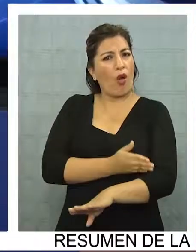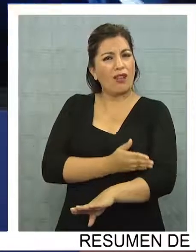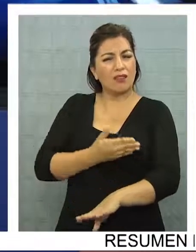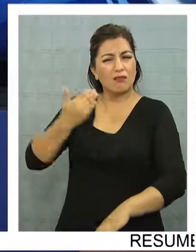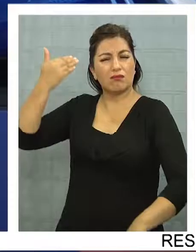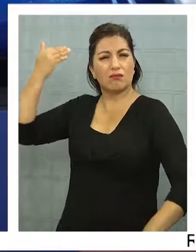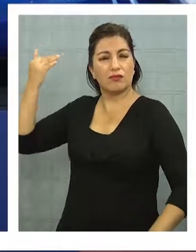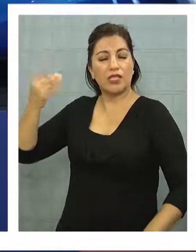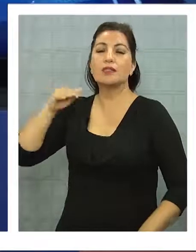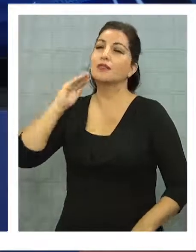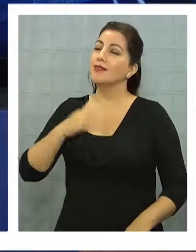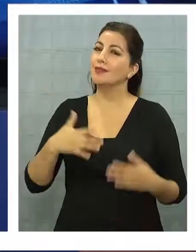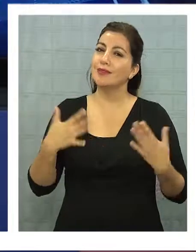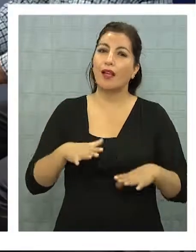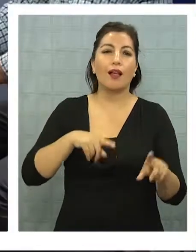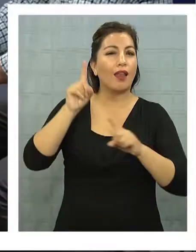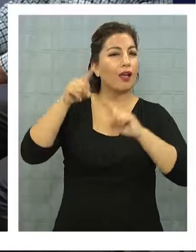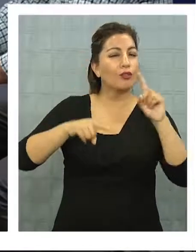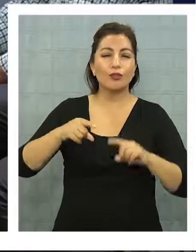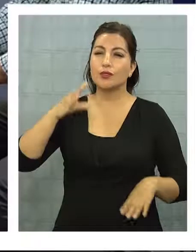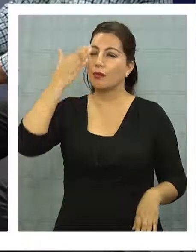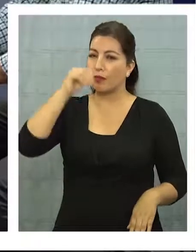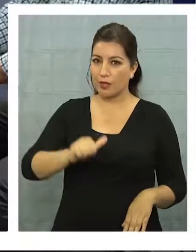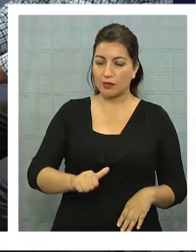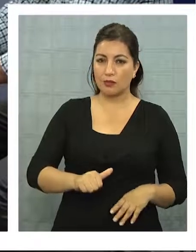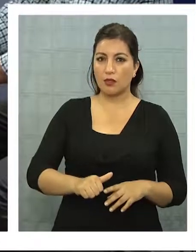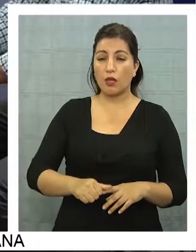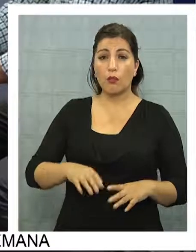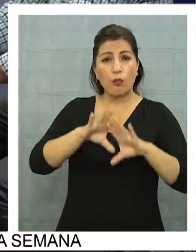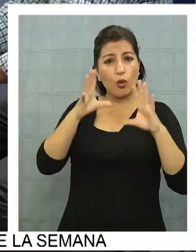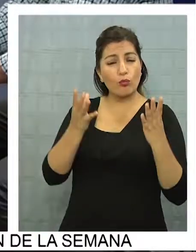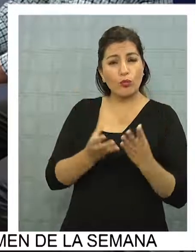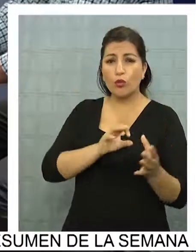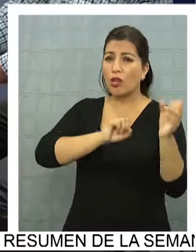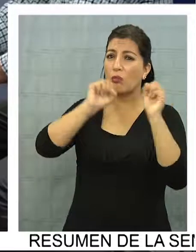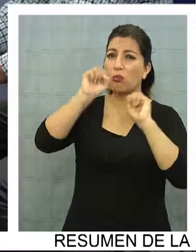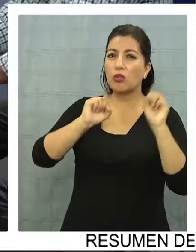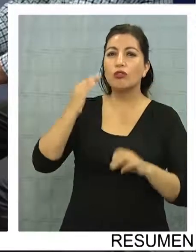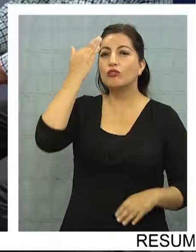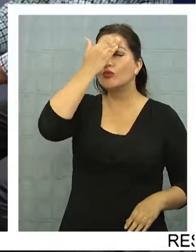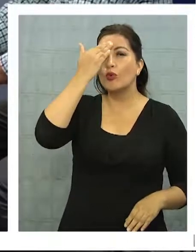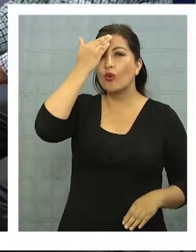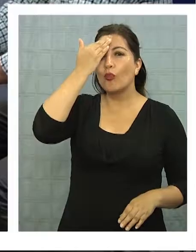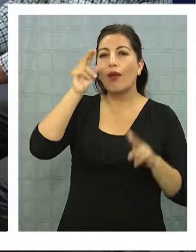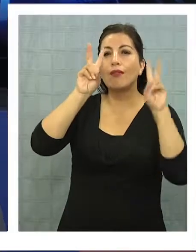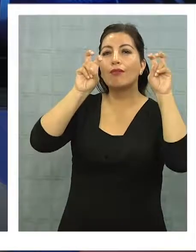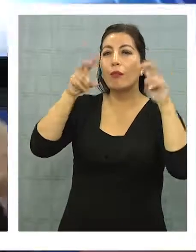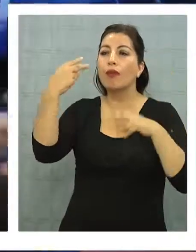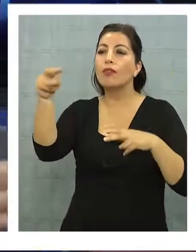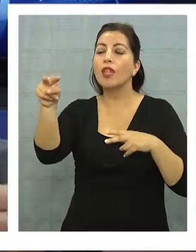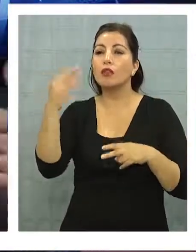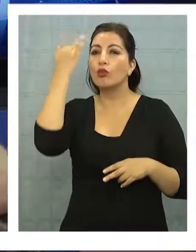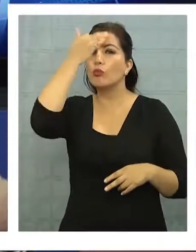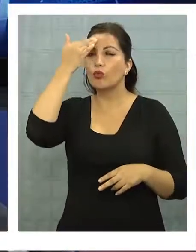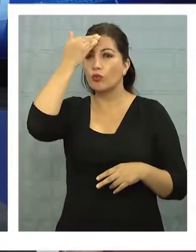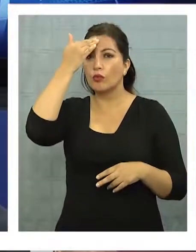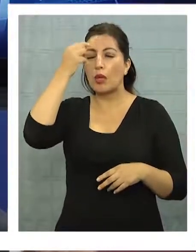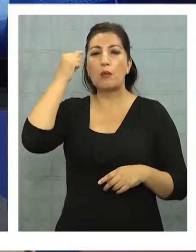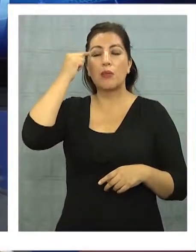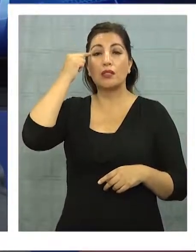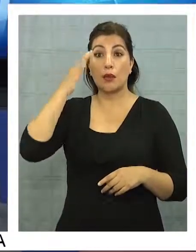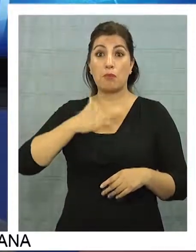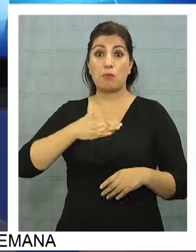y en la medida en que la gente ve que el mundo de la política no se preocupa de los temas que a ellos les preocupan o que pone por delante otros